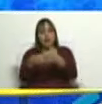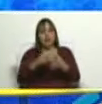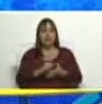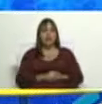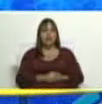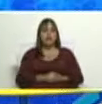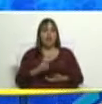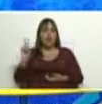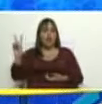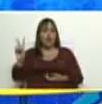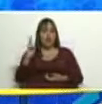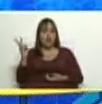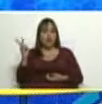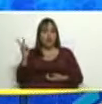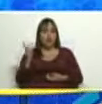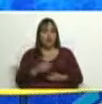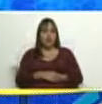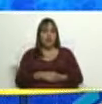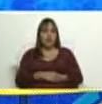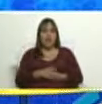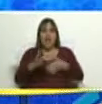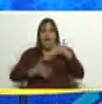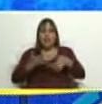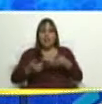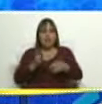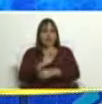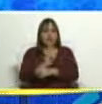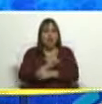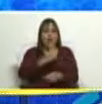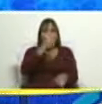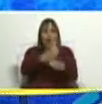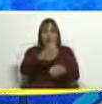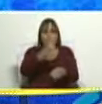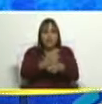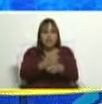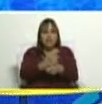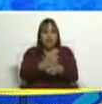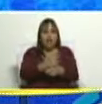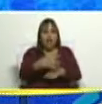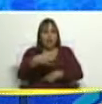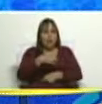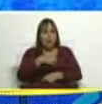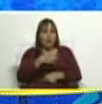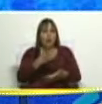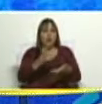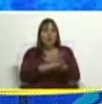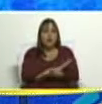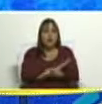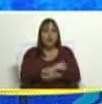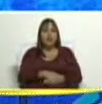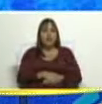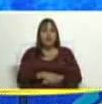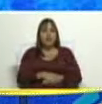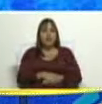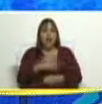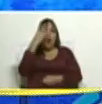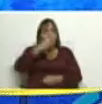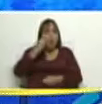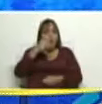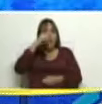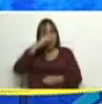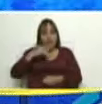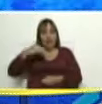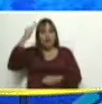Dos, activar de inmediato campeonatos juveniles y para adultos mayores